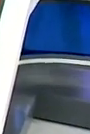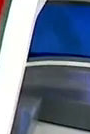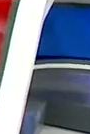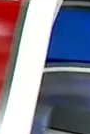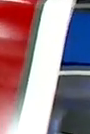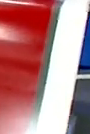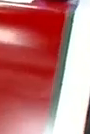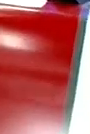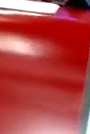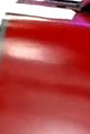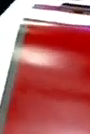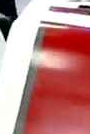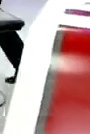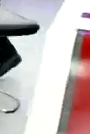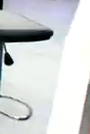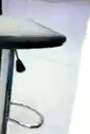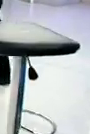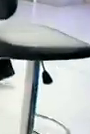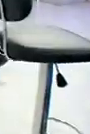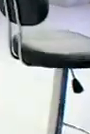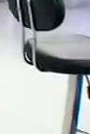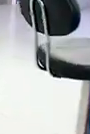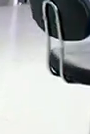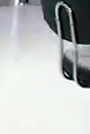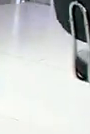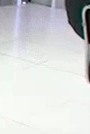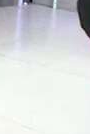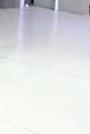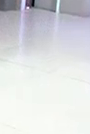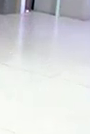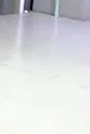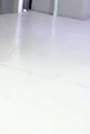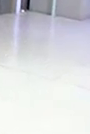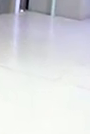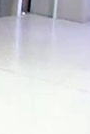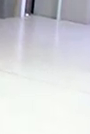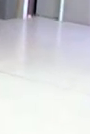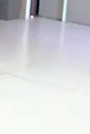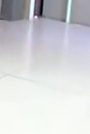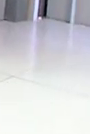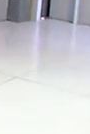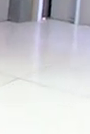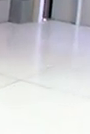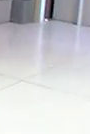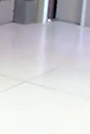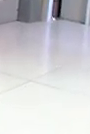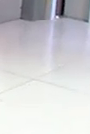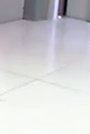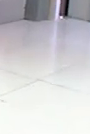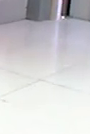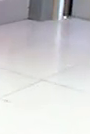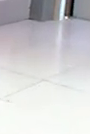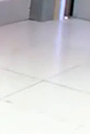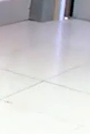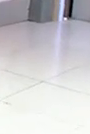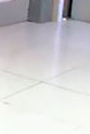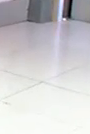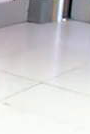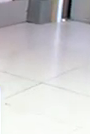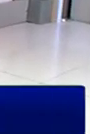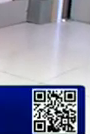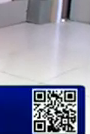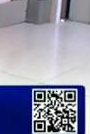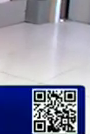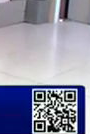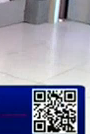Vamos a hablar de este caso que ha consternado, por supuesto, al país. Valentina fue vista por última vez el 26 de